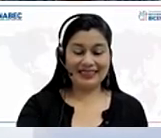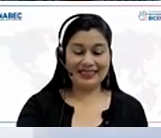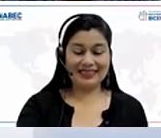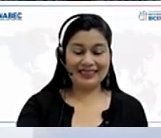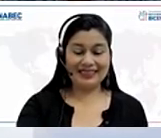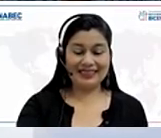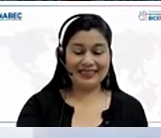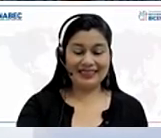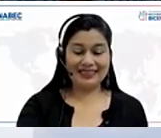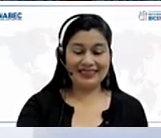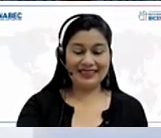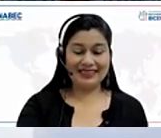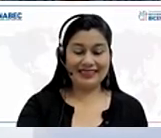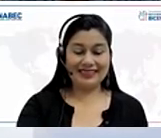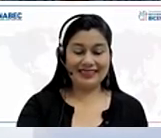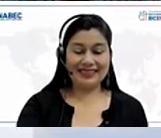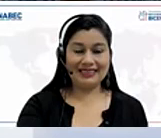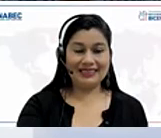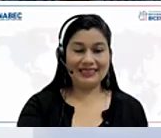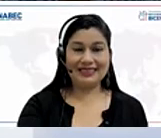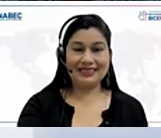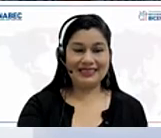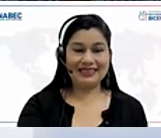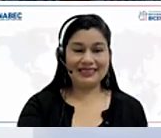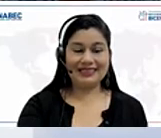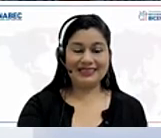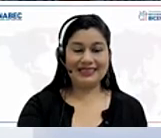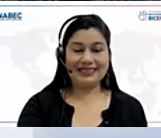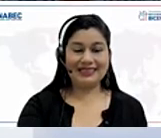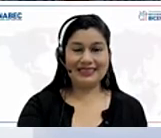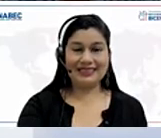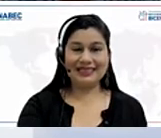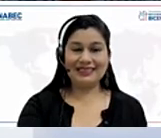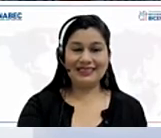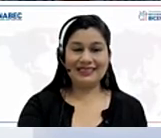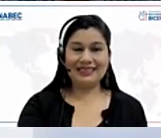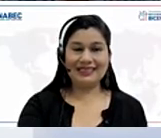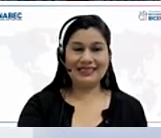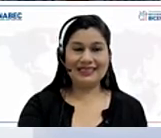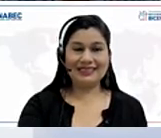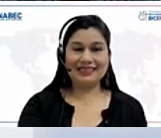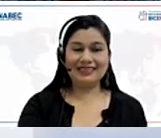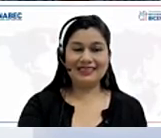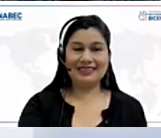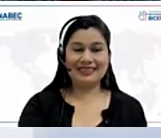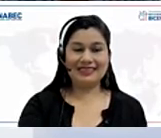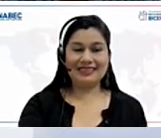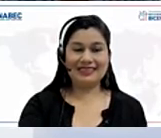que están cubiertos por la beca, de 6 meses, ¿no?, aproximadamente, sirven para eso, ¿no?, para que el